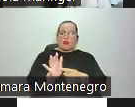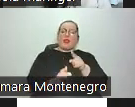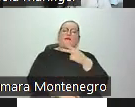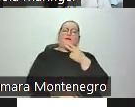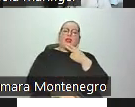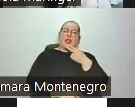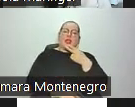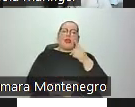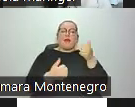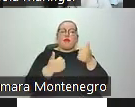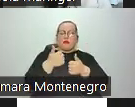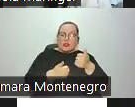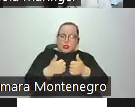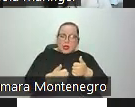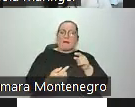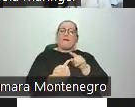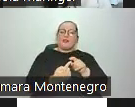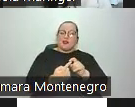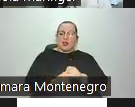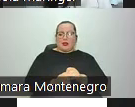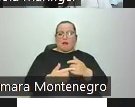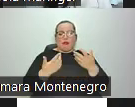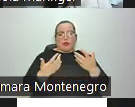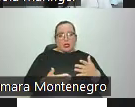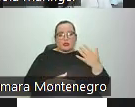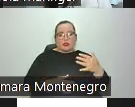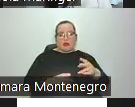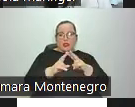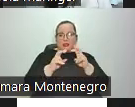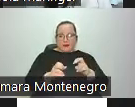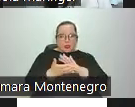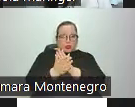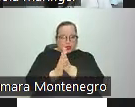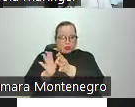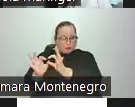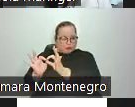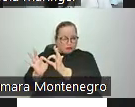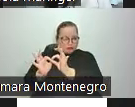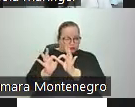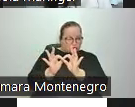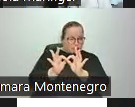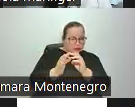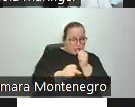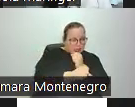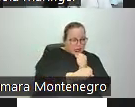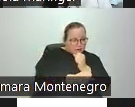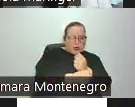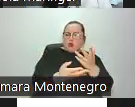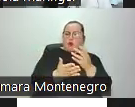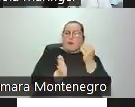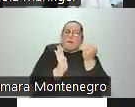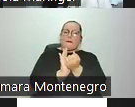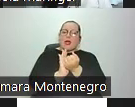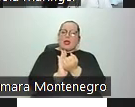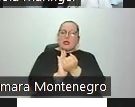personal, profesional. Por eso es esencial lo que acabamos de ver, todo este tránsito de cómo trabajamos en esta marca.